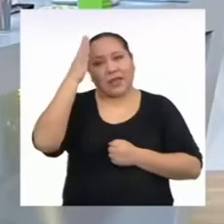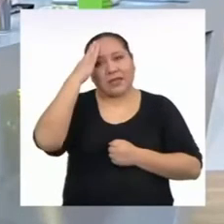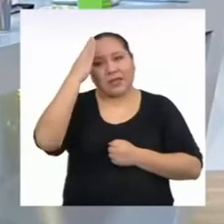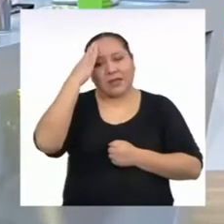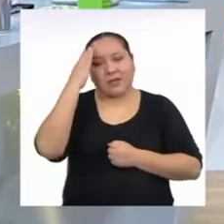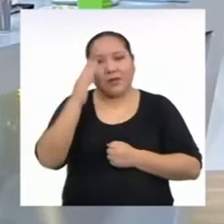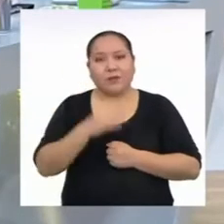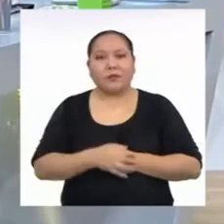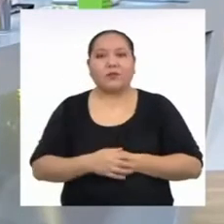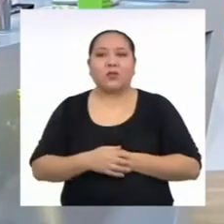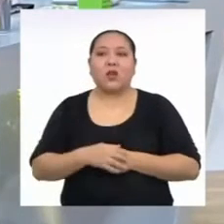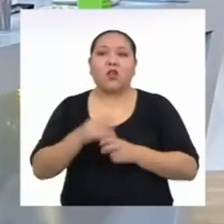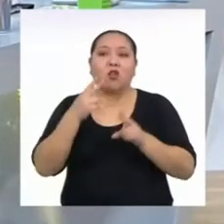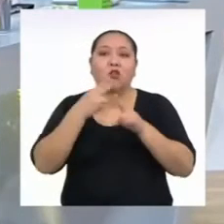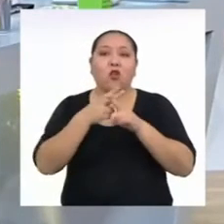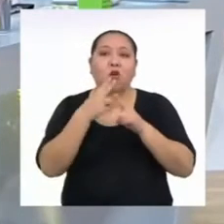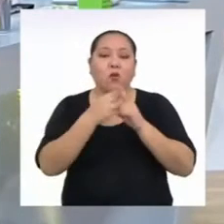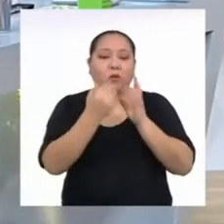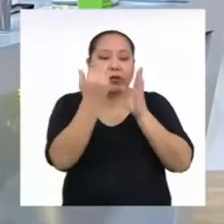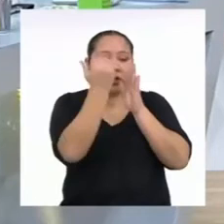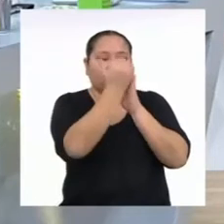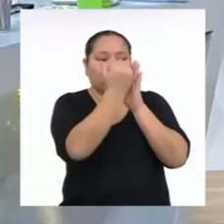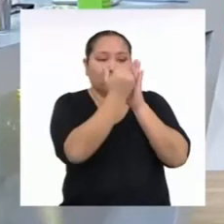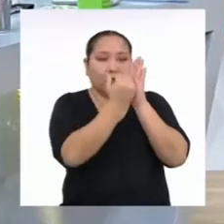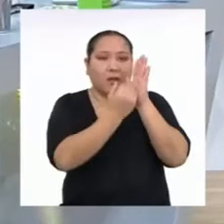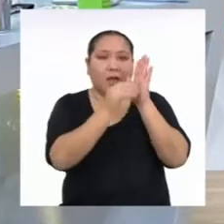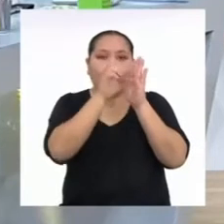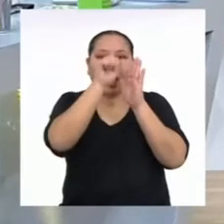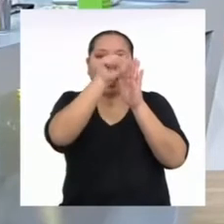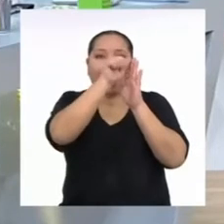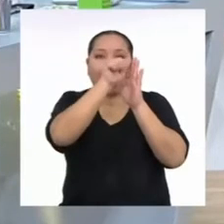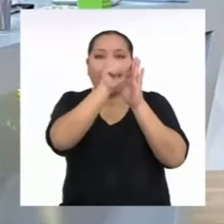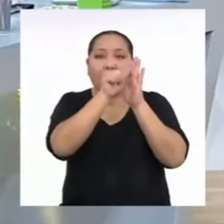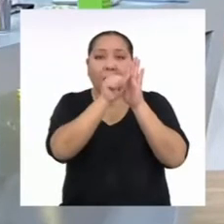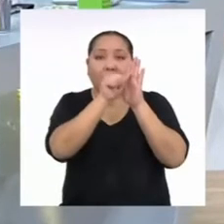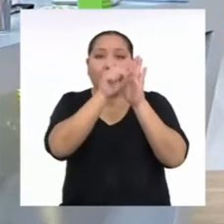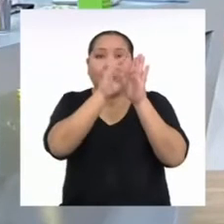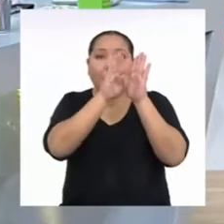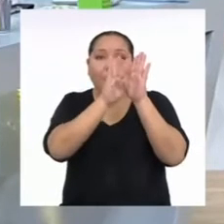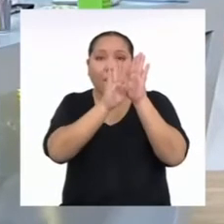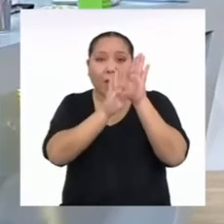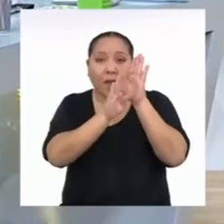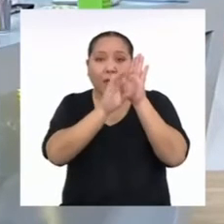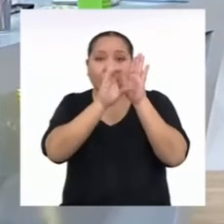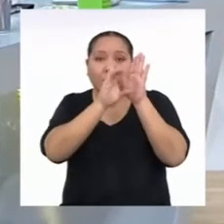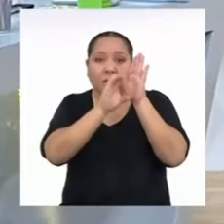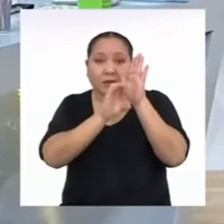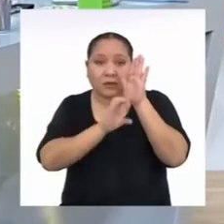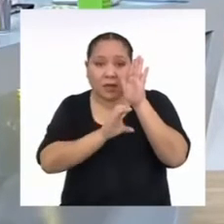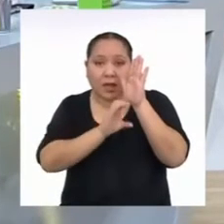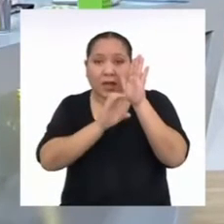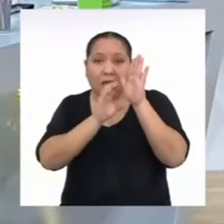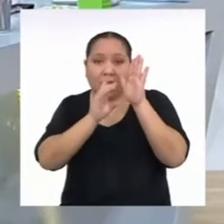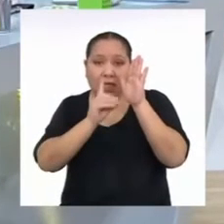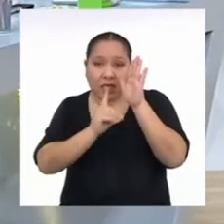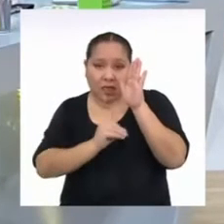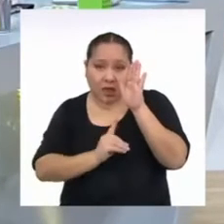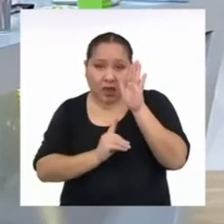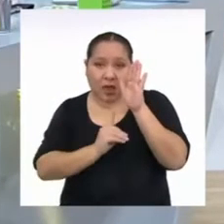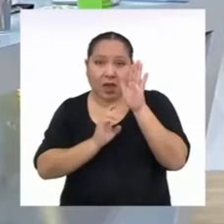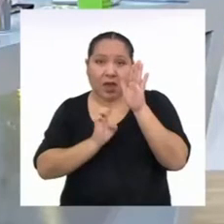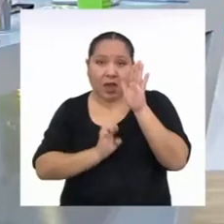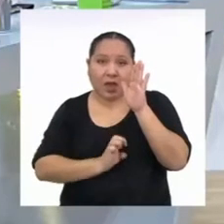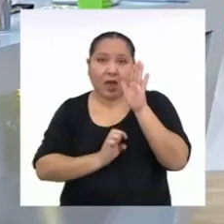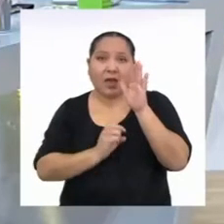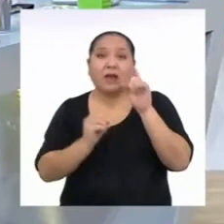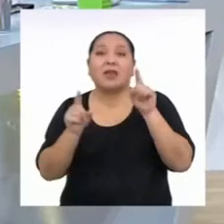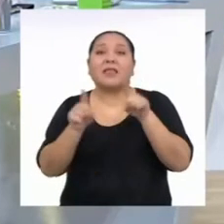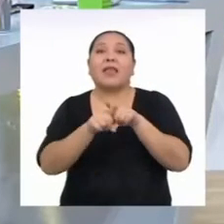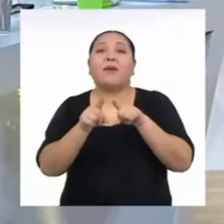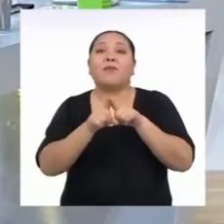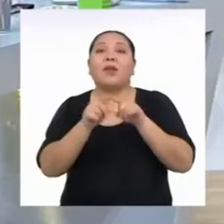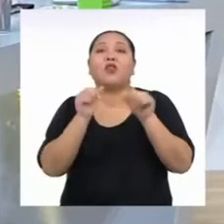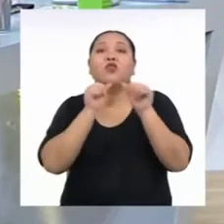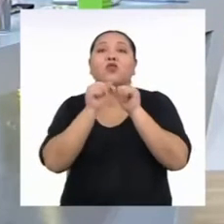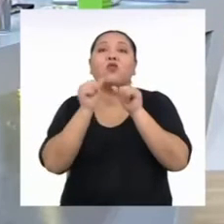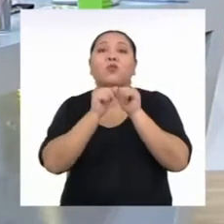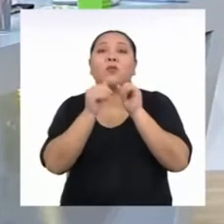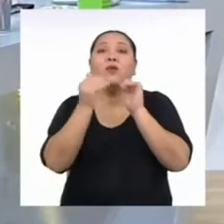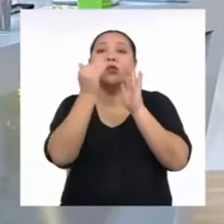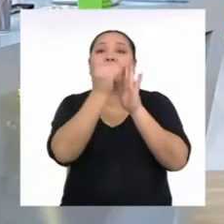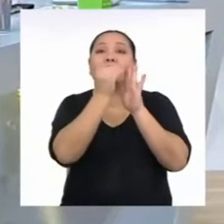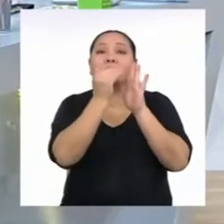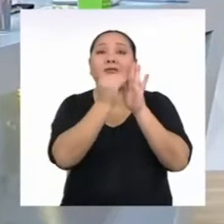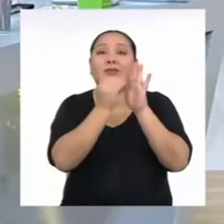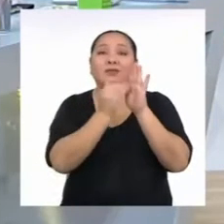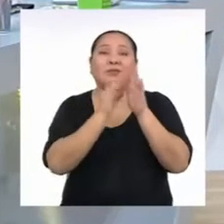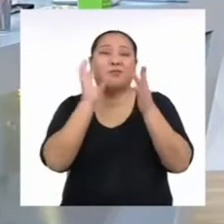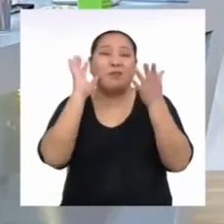ordenada alfabéticamente, donde cada uno de mis vecinos tiene un número asignado. Algo así como si estuviéramos tomando la lista